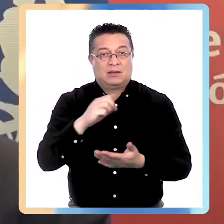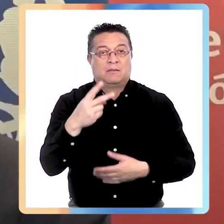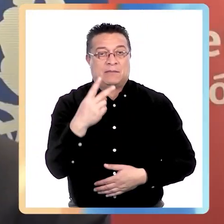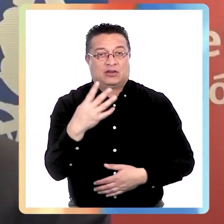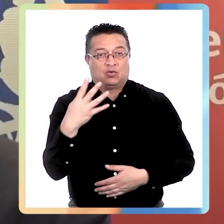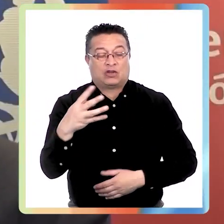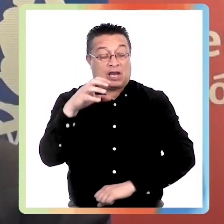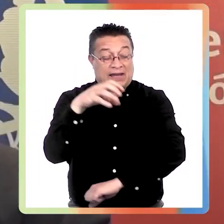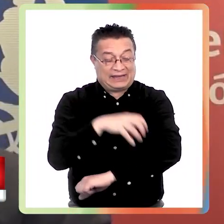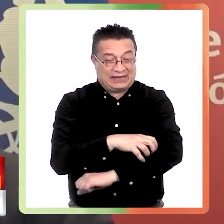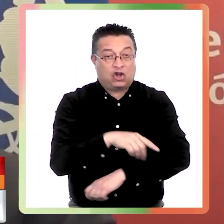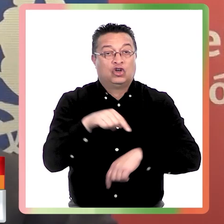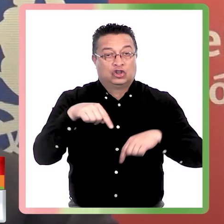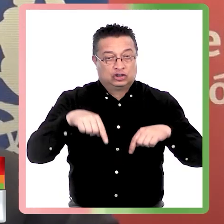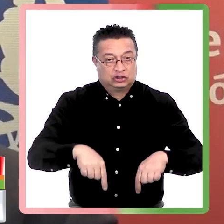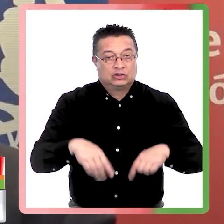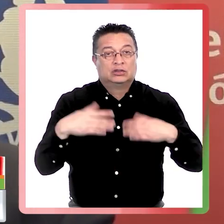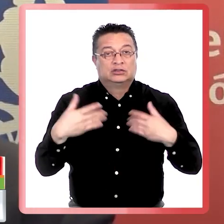2024. La región tuvo